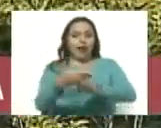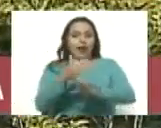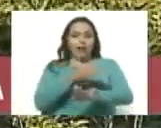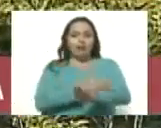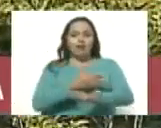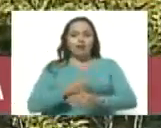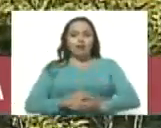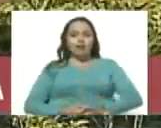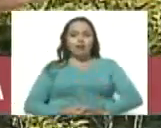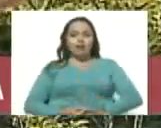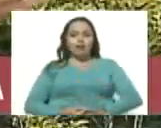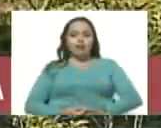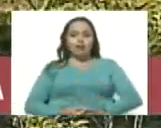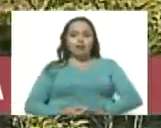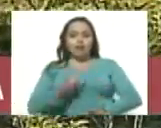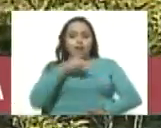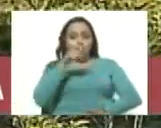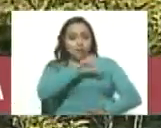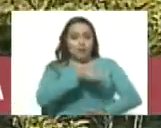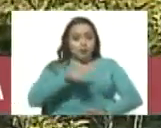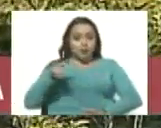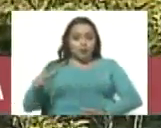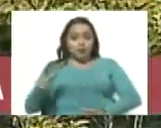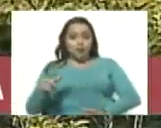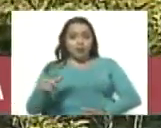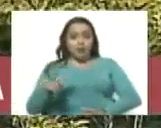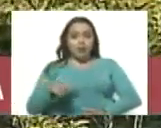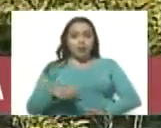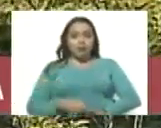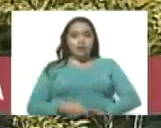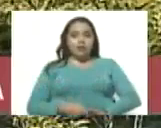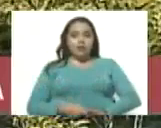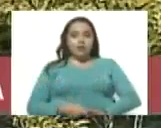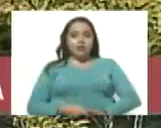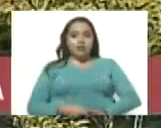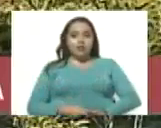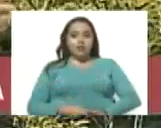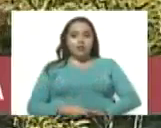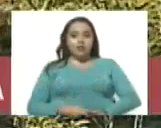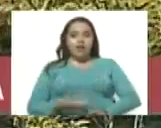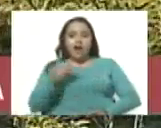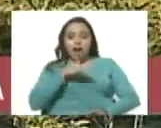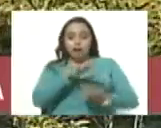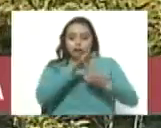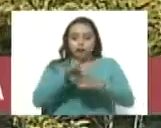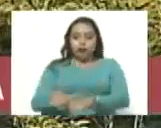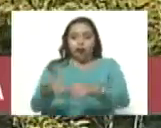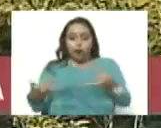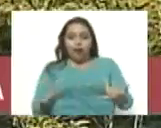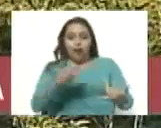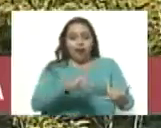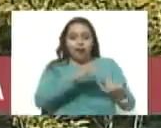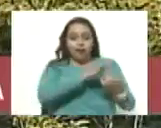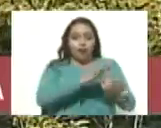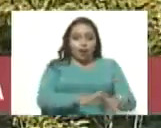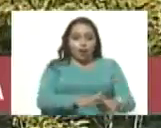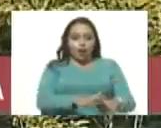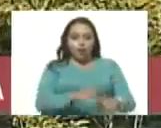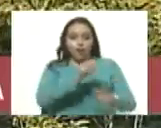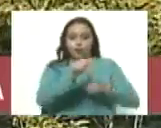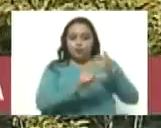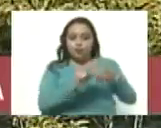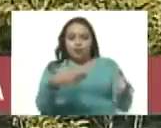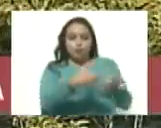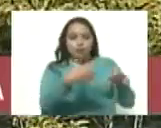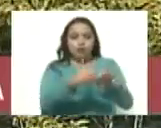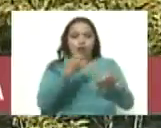eran ciudadanos de potencias que nos coloniza van ahora son colonizados por una de sus antiguas colonias que le impone